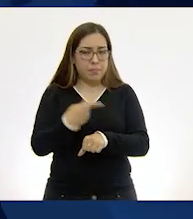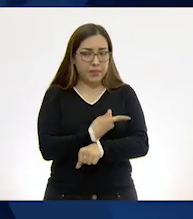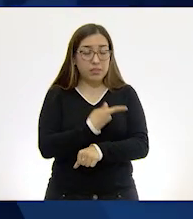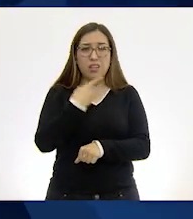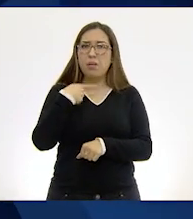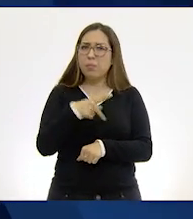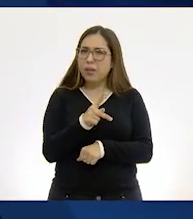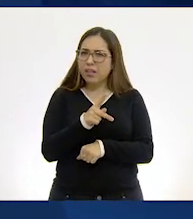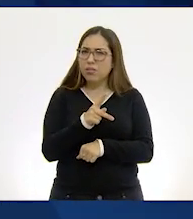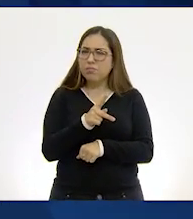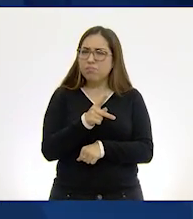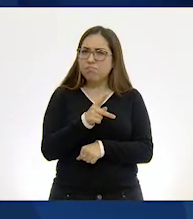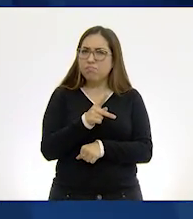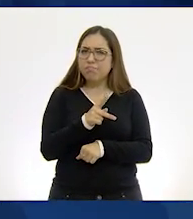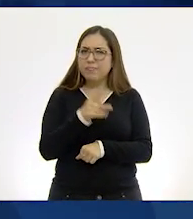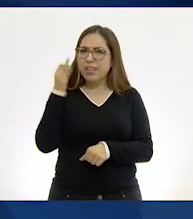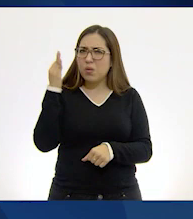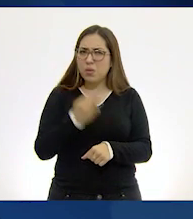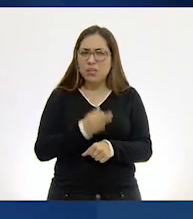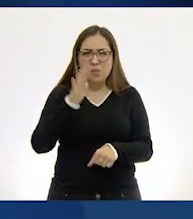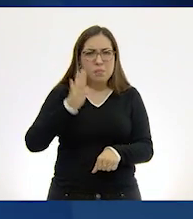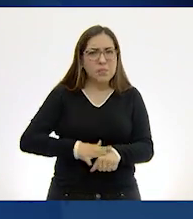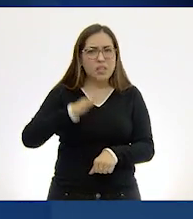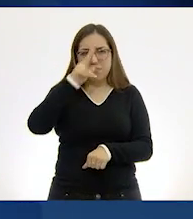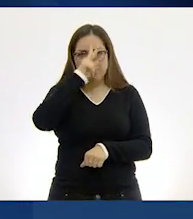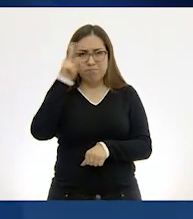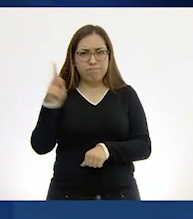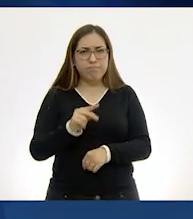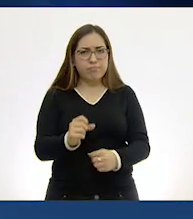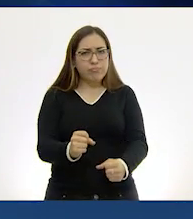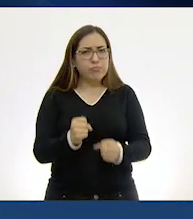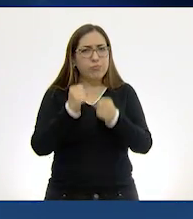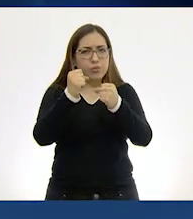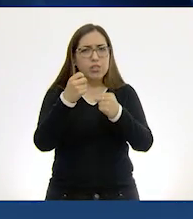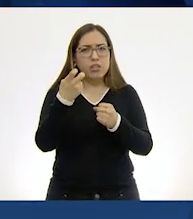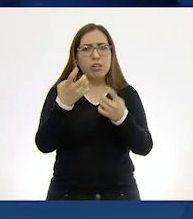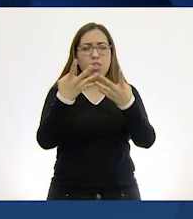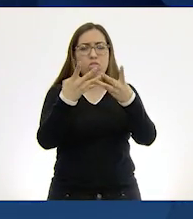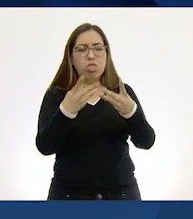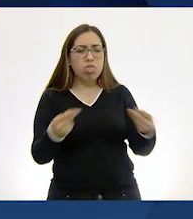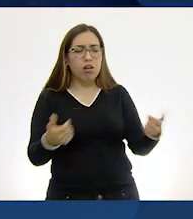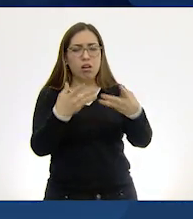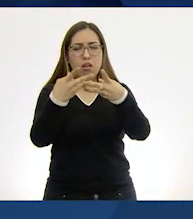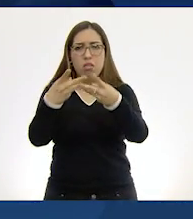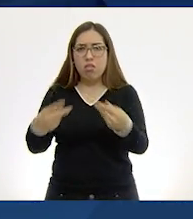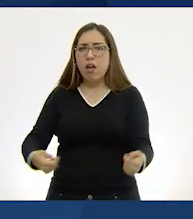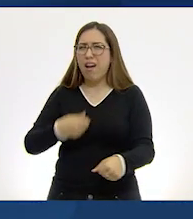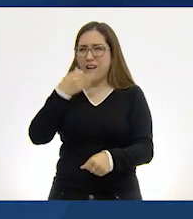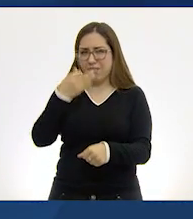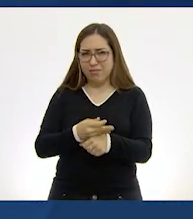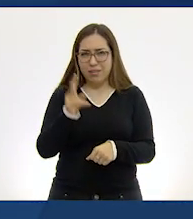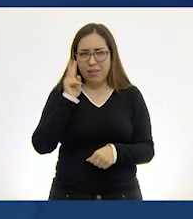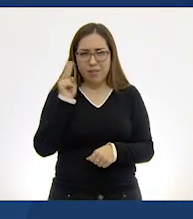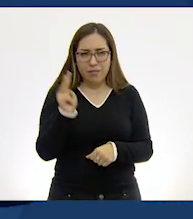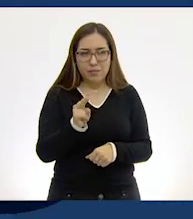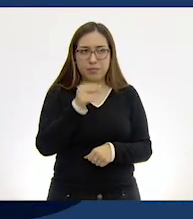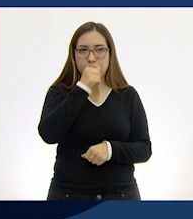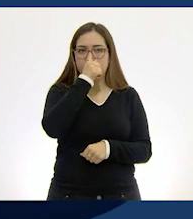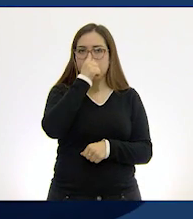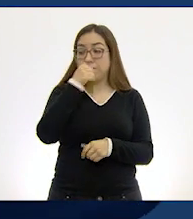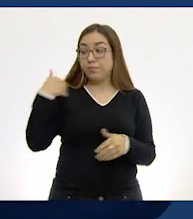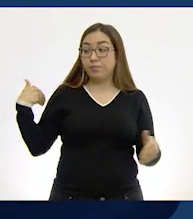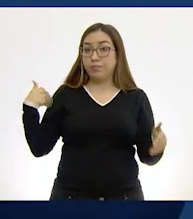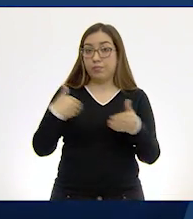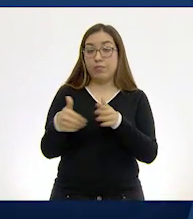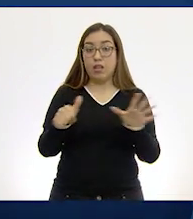esté dando la extinción masiva de una manera como la que estamos viendo en este momento. En los últimos